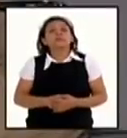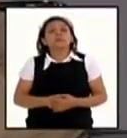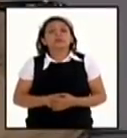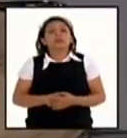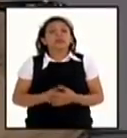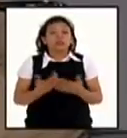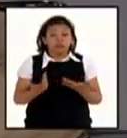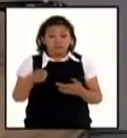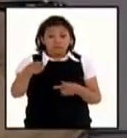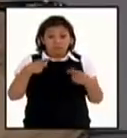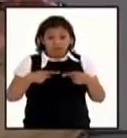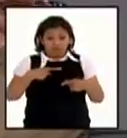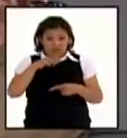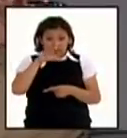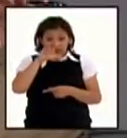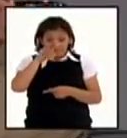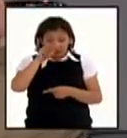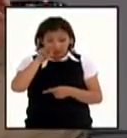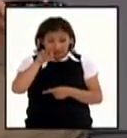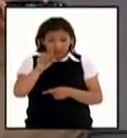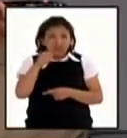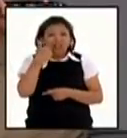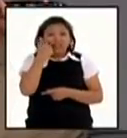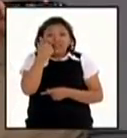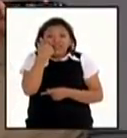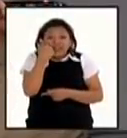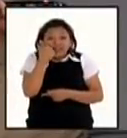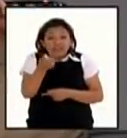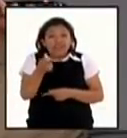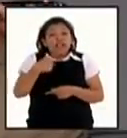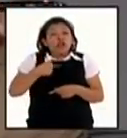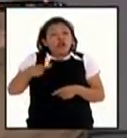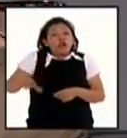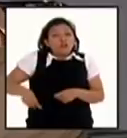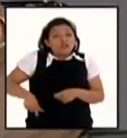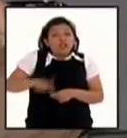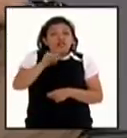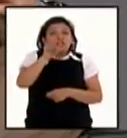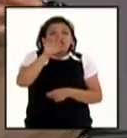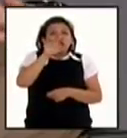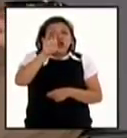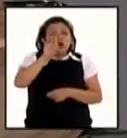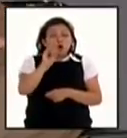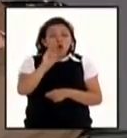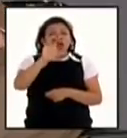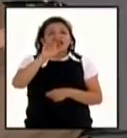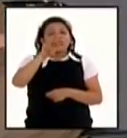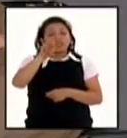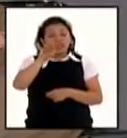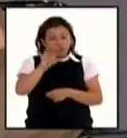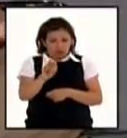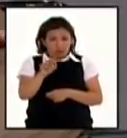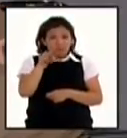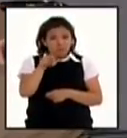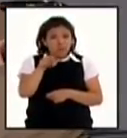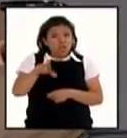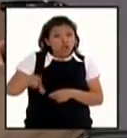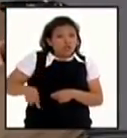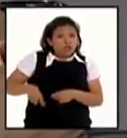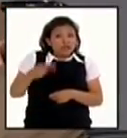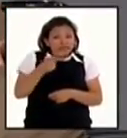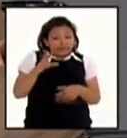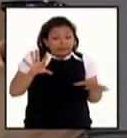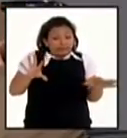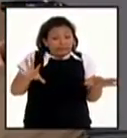los cristeros querían instaurar un Estado teocrático. con que el Estado tenía que funcionar